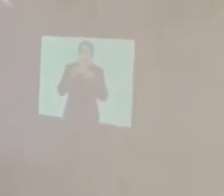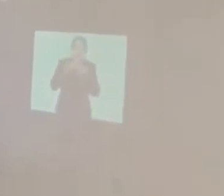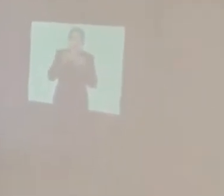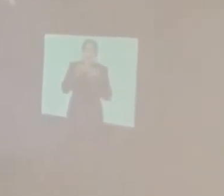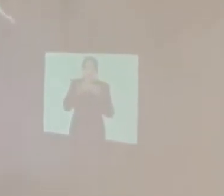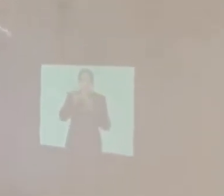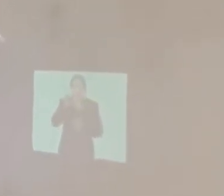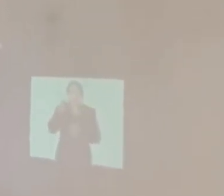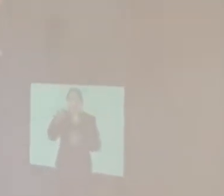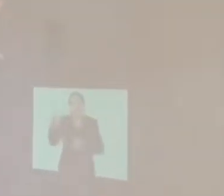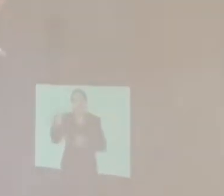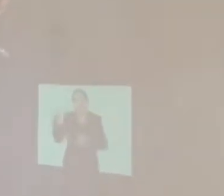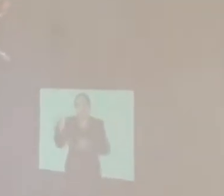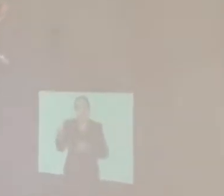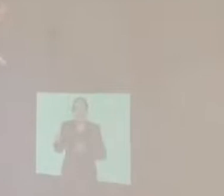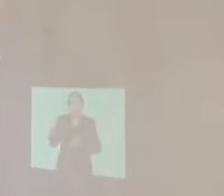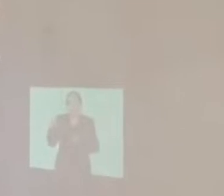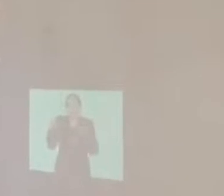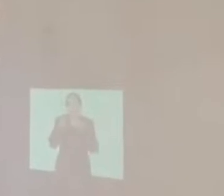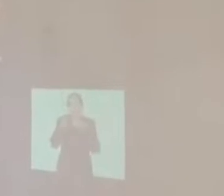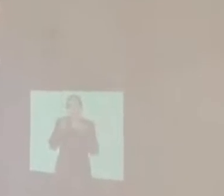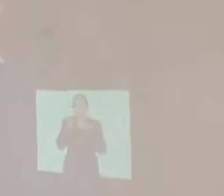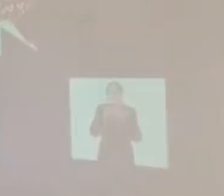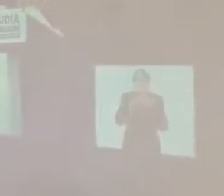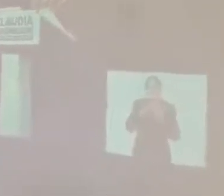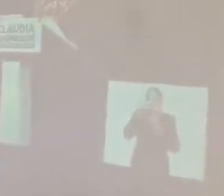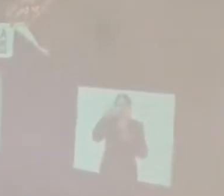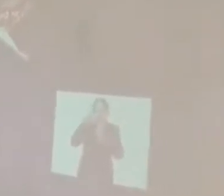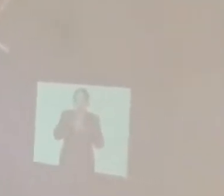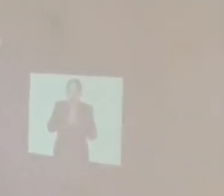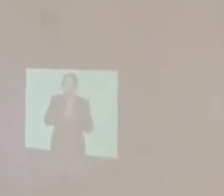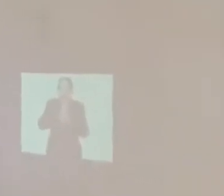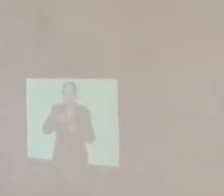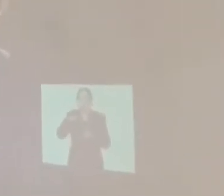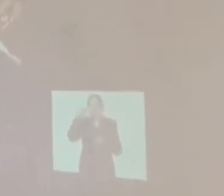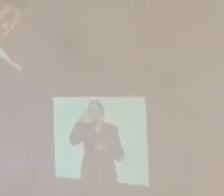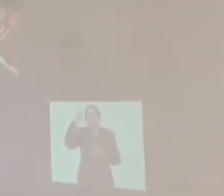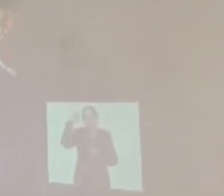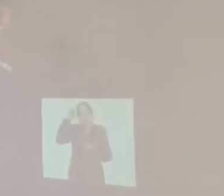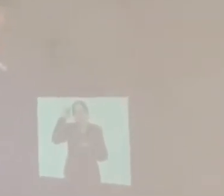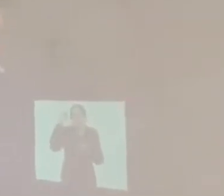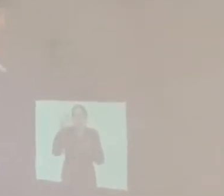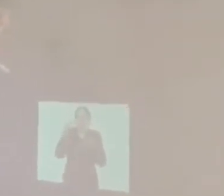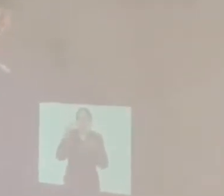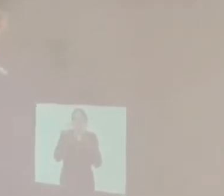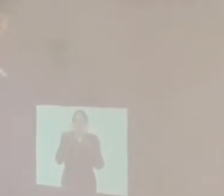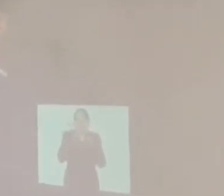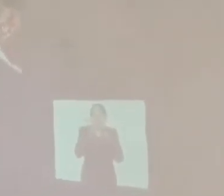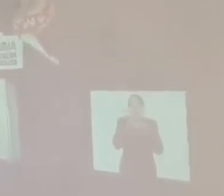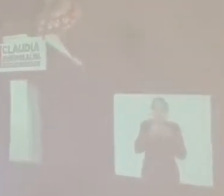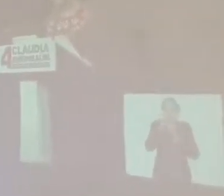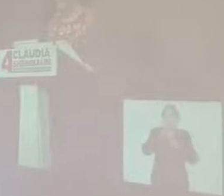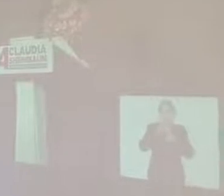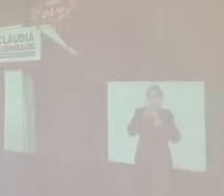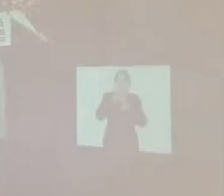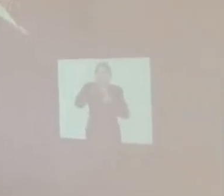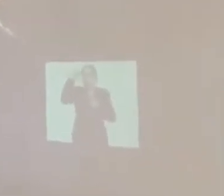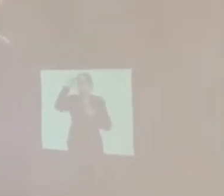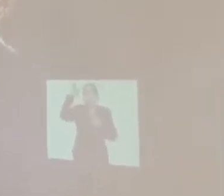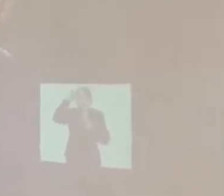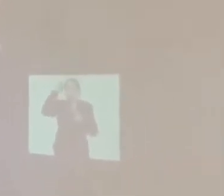personal, a la Secretaría de la Defensa Nacional, a la Marina, a los médicos cubanos que nos ayudaron durante la